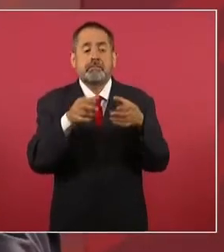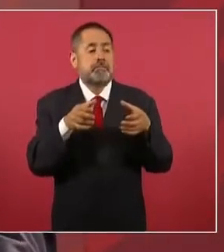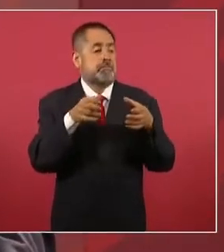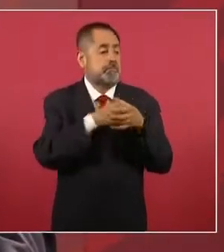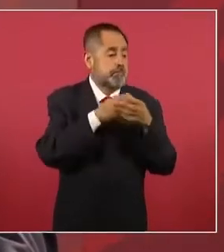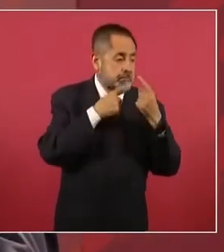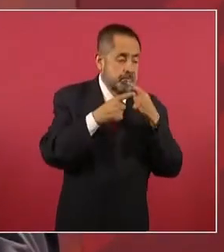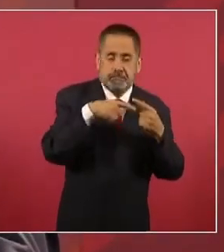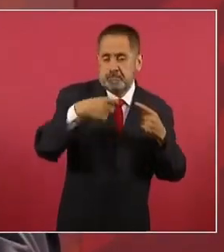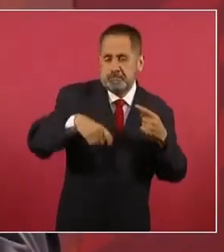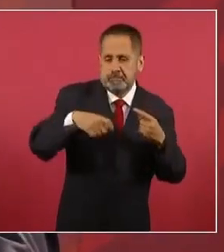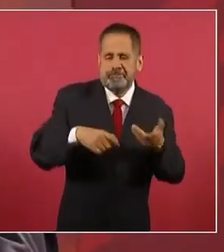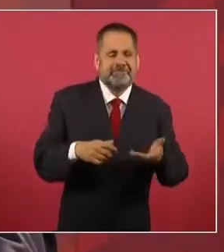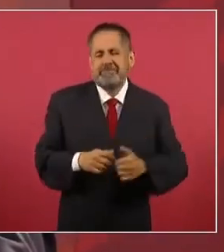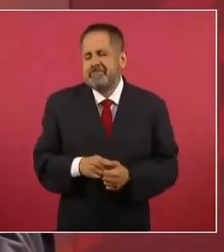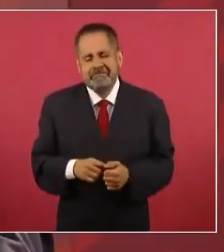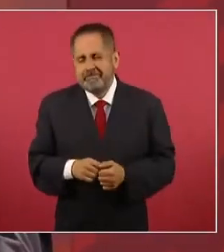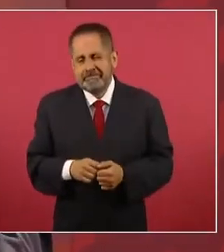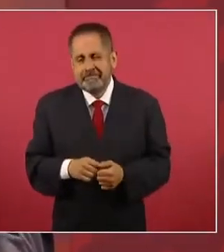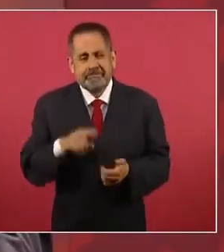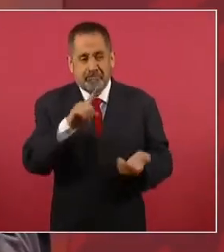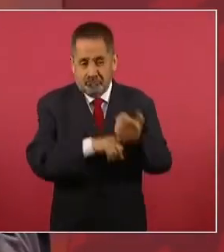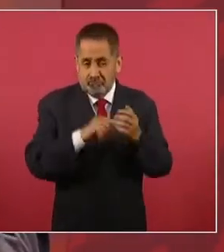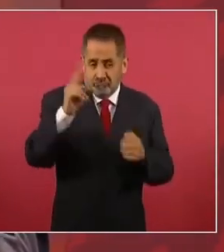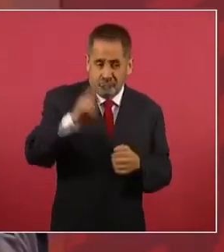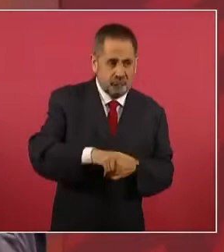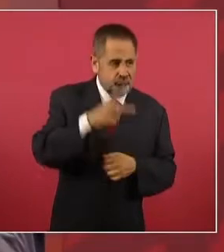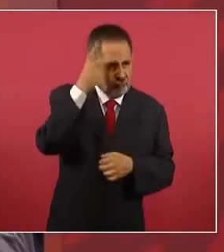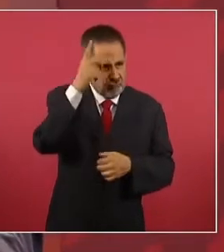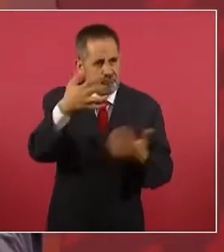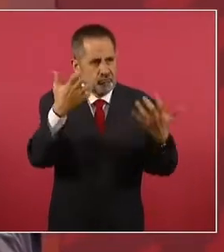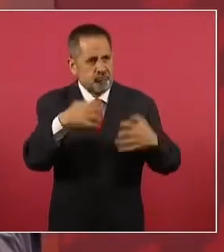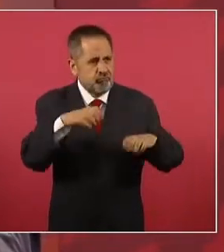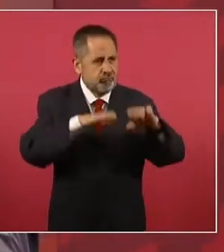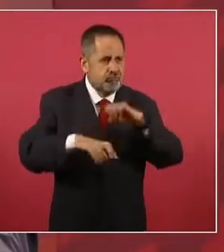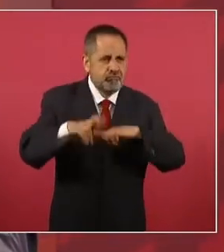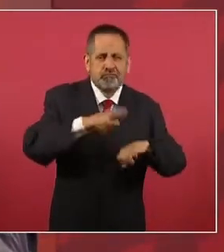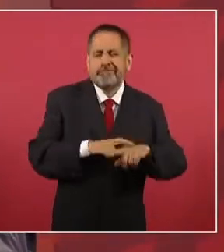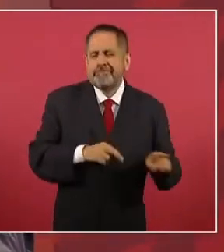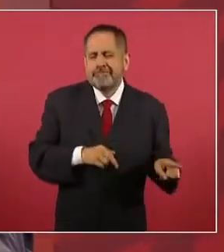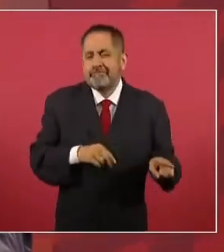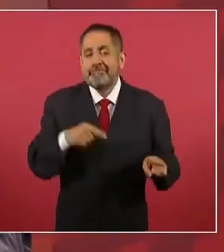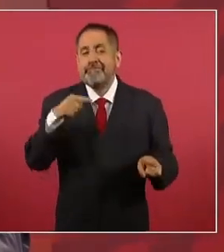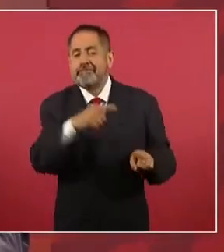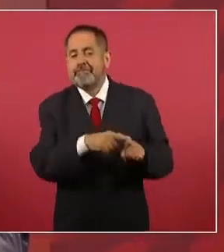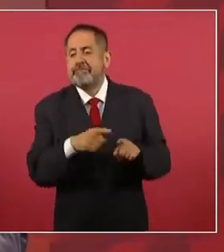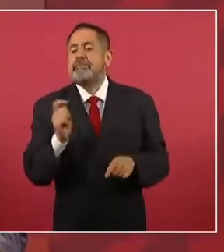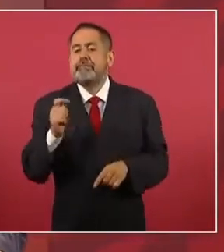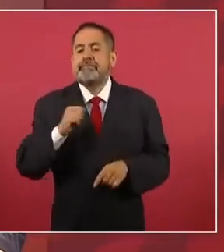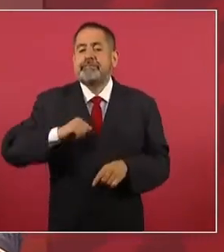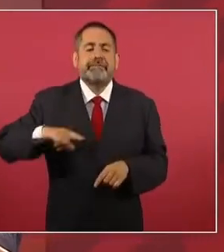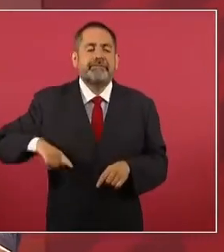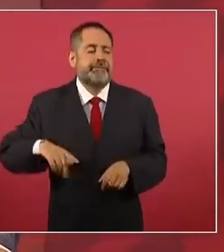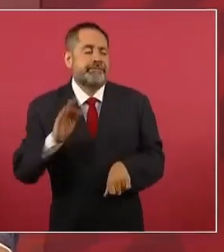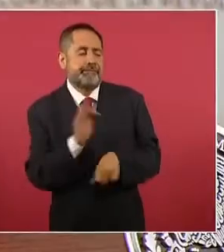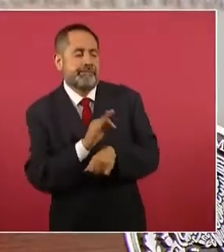porque en sentido estricto ni siquiera son empresarios, son traficantes de influencia.